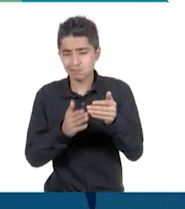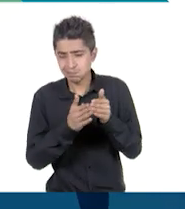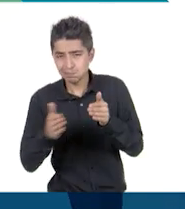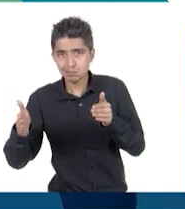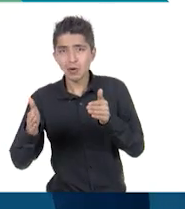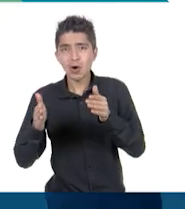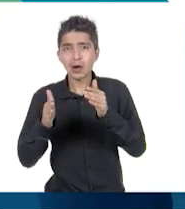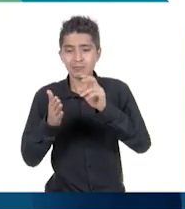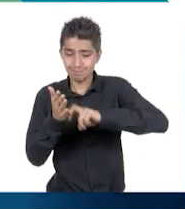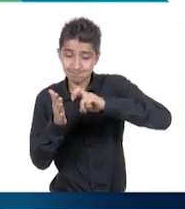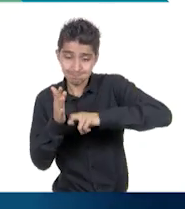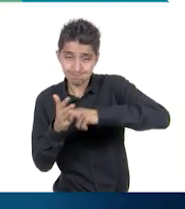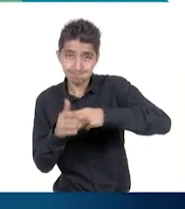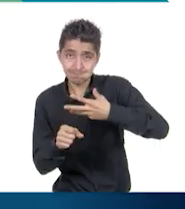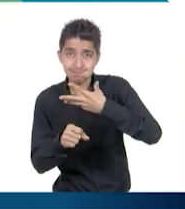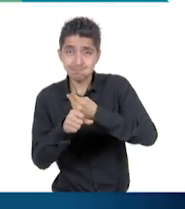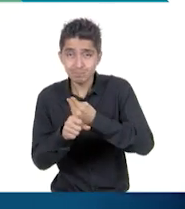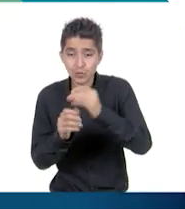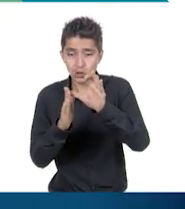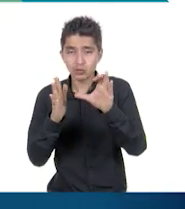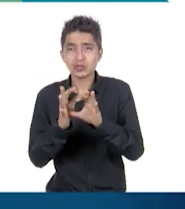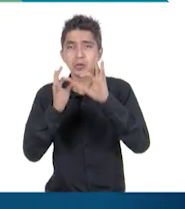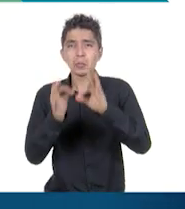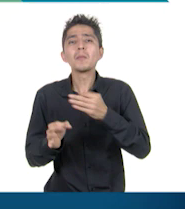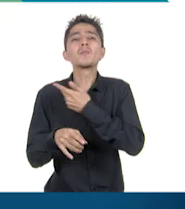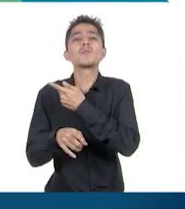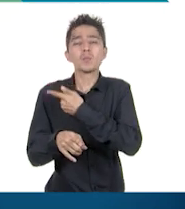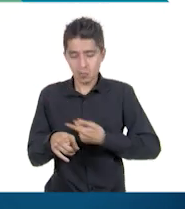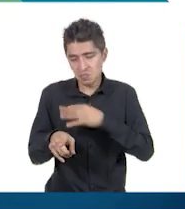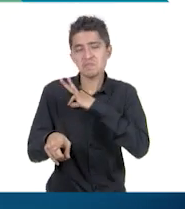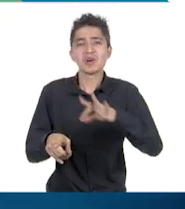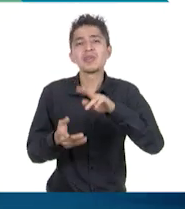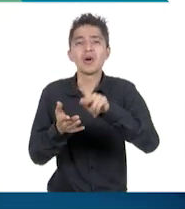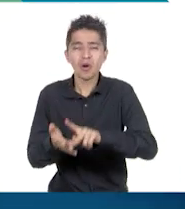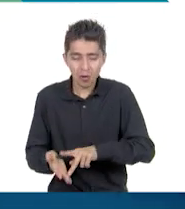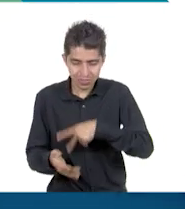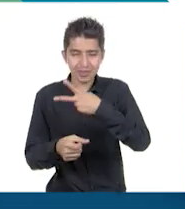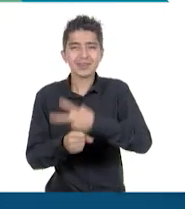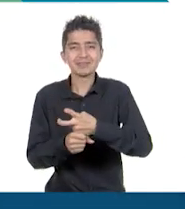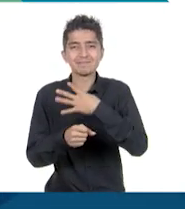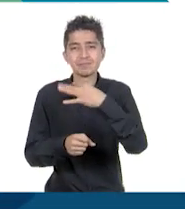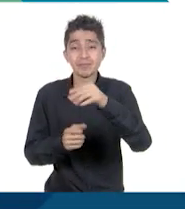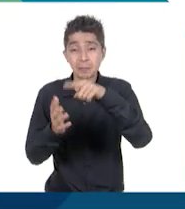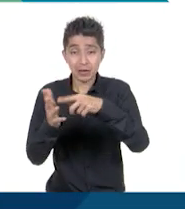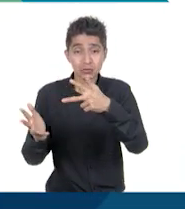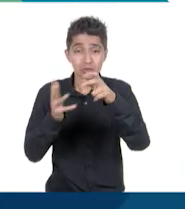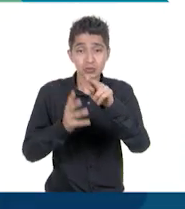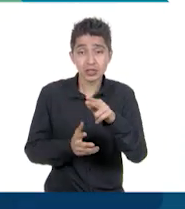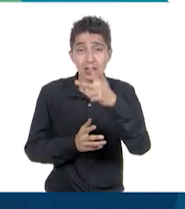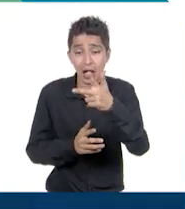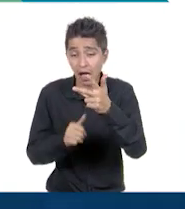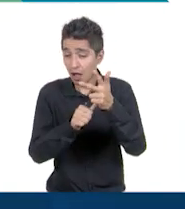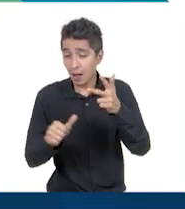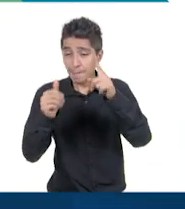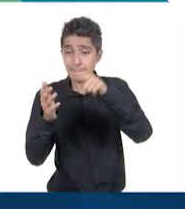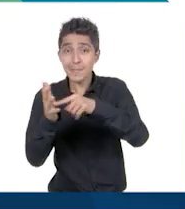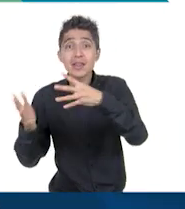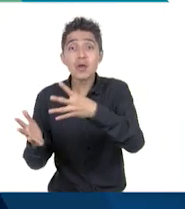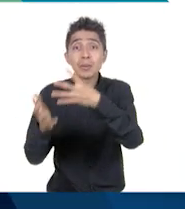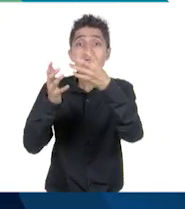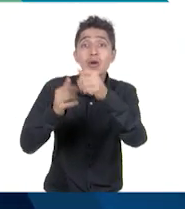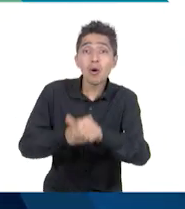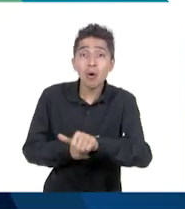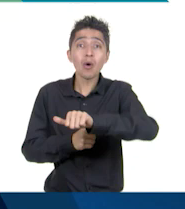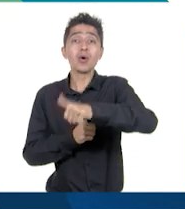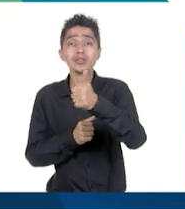la Constitución para permitir la reelección de los presidentes. Y así fue como desde 1884 y hasta